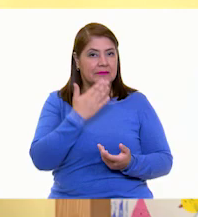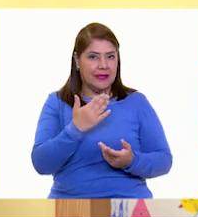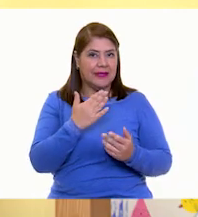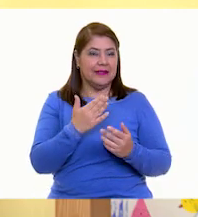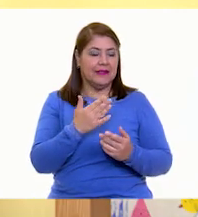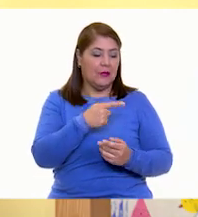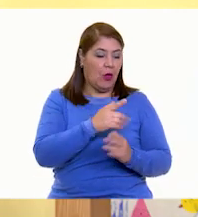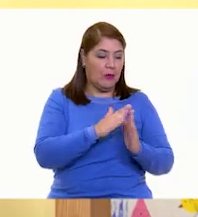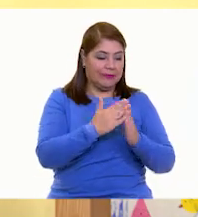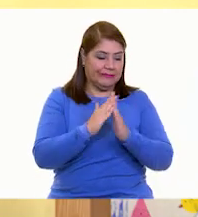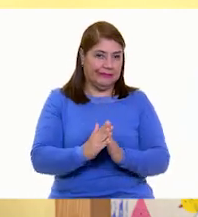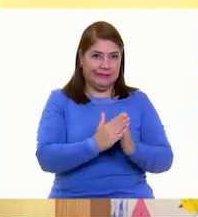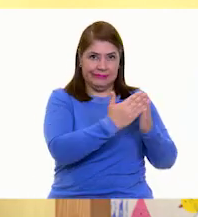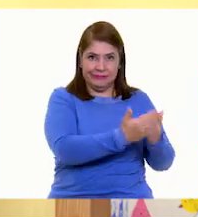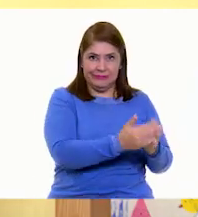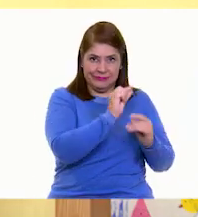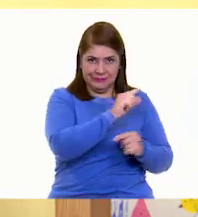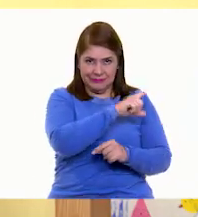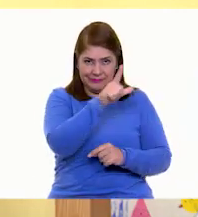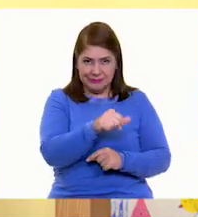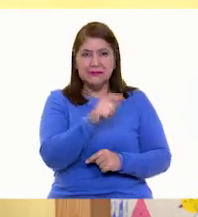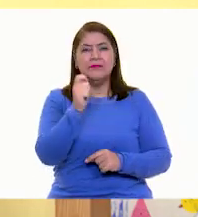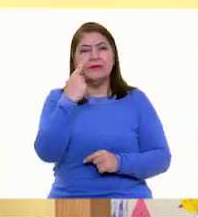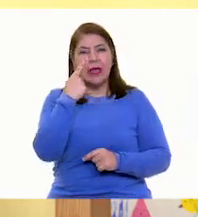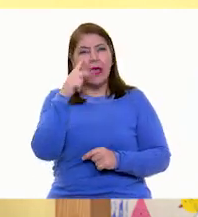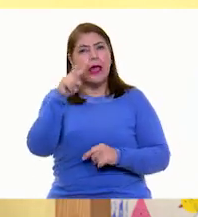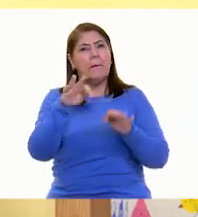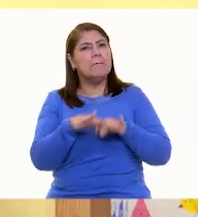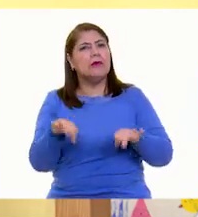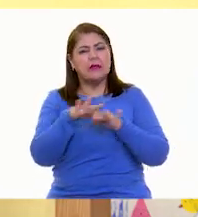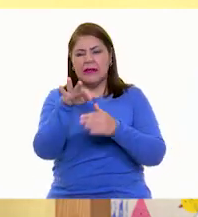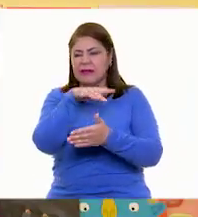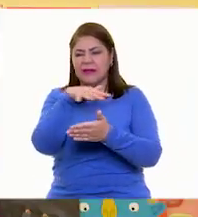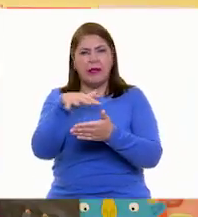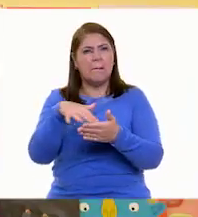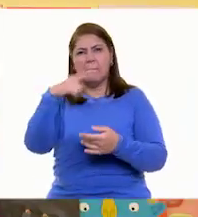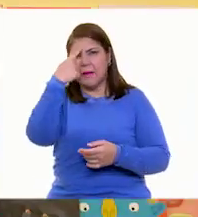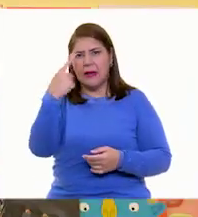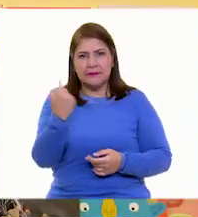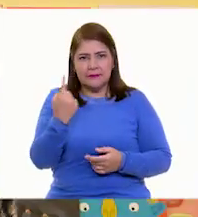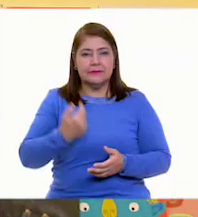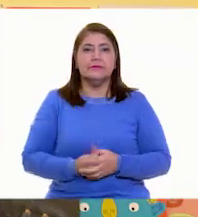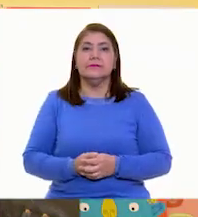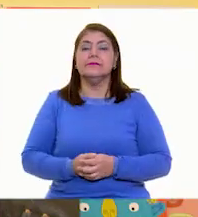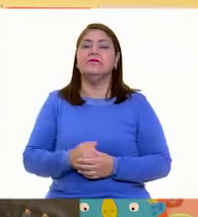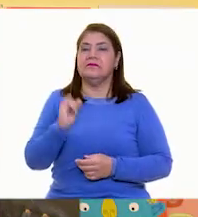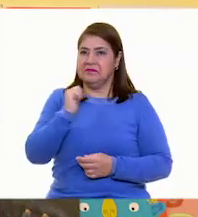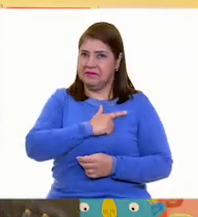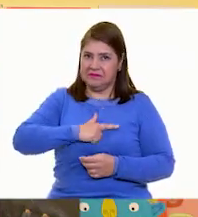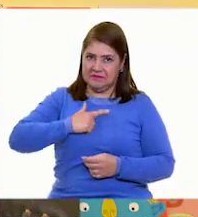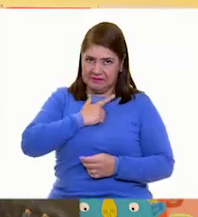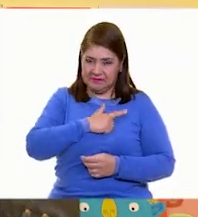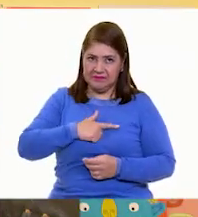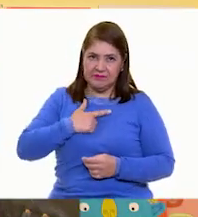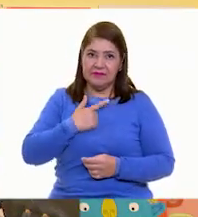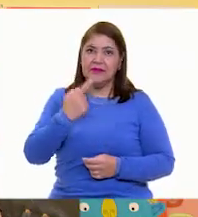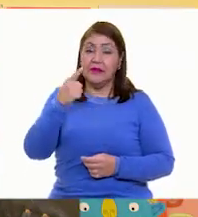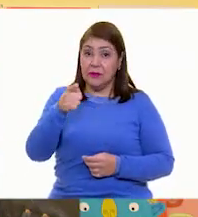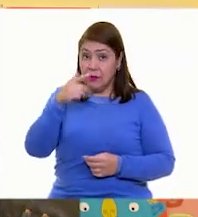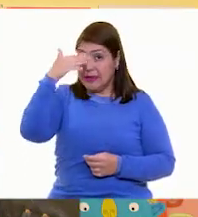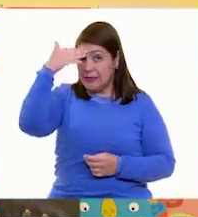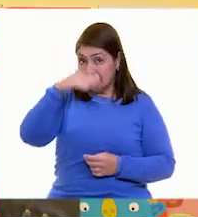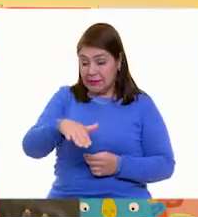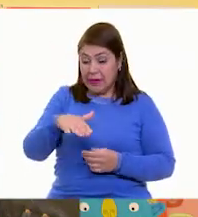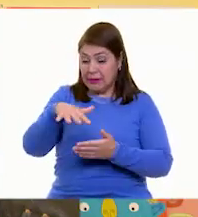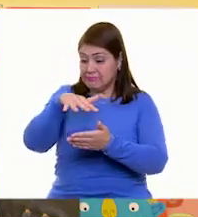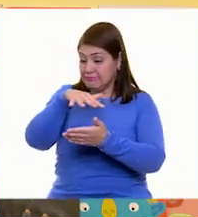para después y platiquemos de la importancia que tiene la lectura. Con todo gusto, Adriana. ¿Sabías que